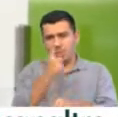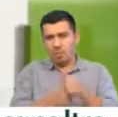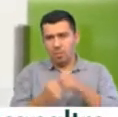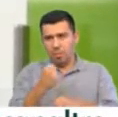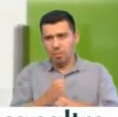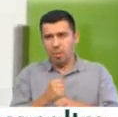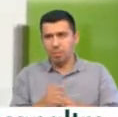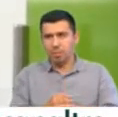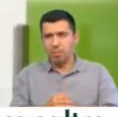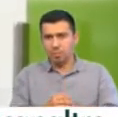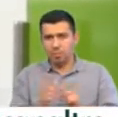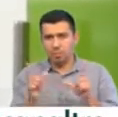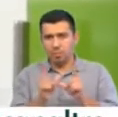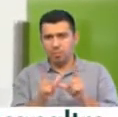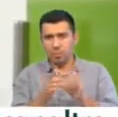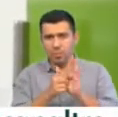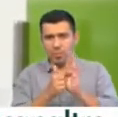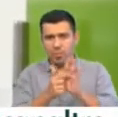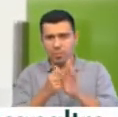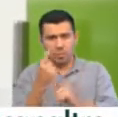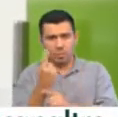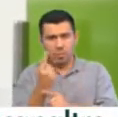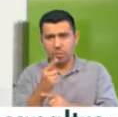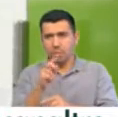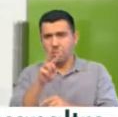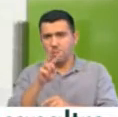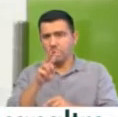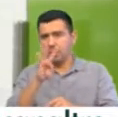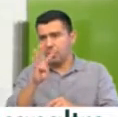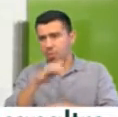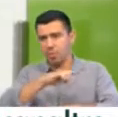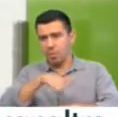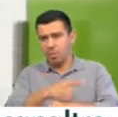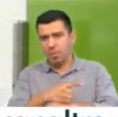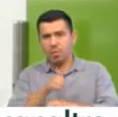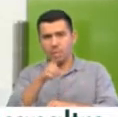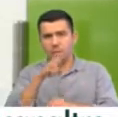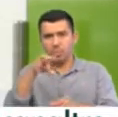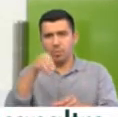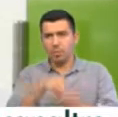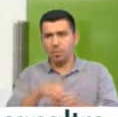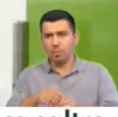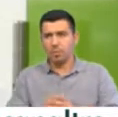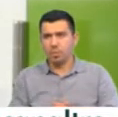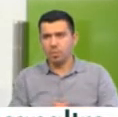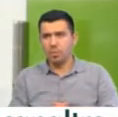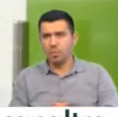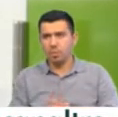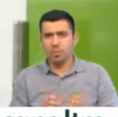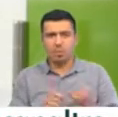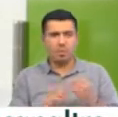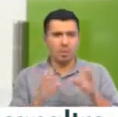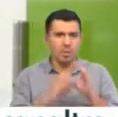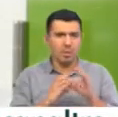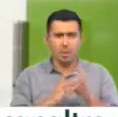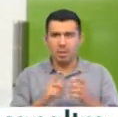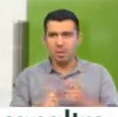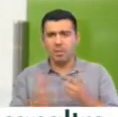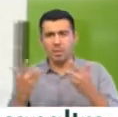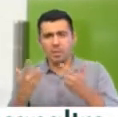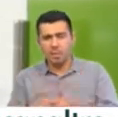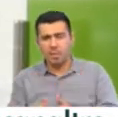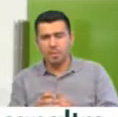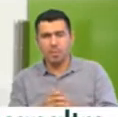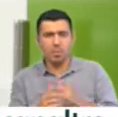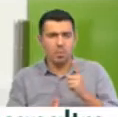las 24 horas del día solamente para el Canal TRO. Pero el gran deseo de los santanderianos, la gran lucha de Cámara de Comercio,